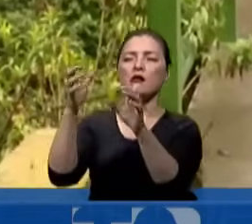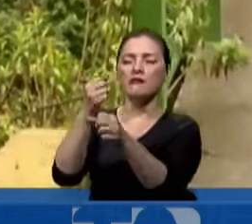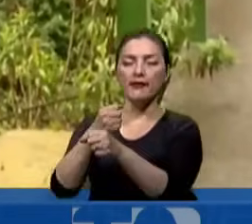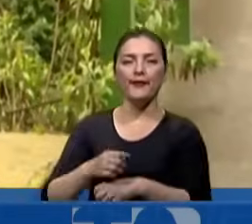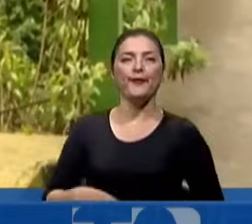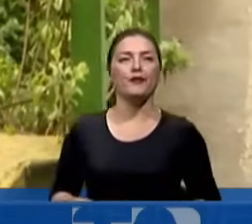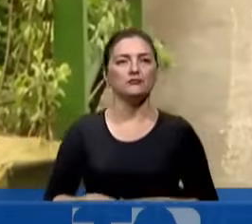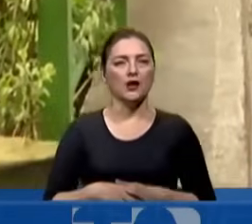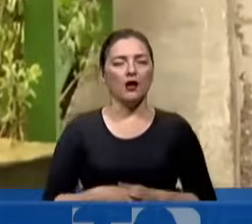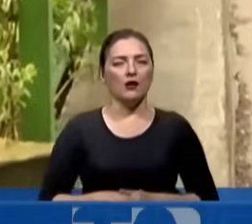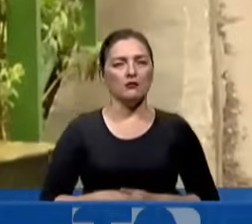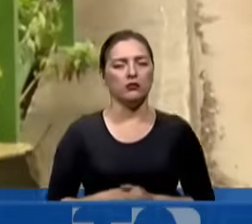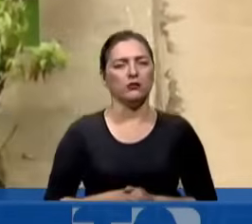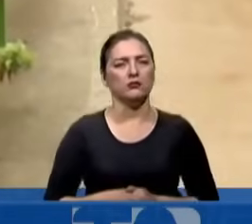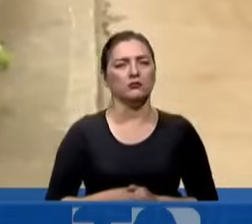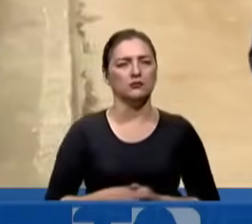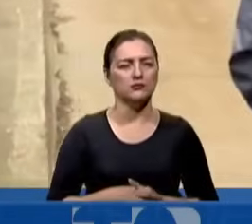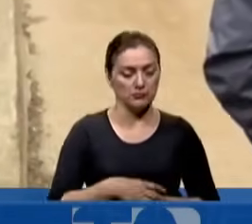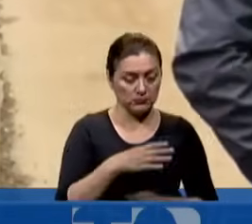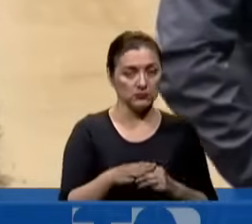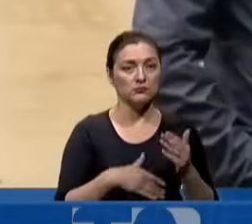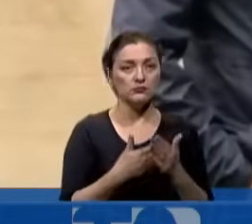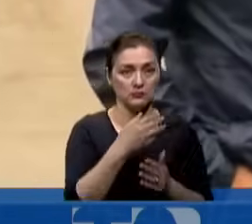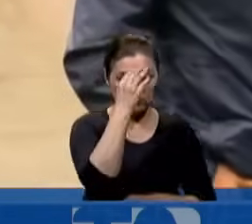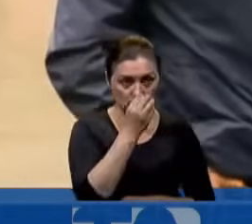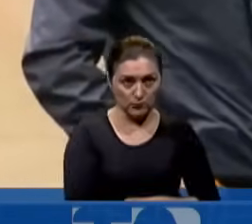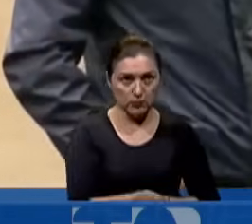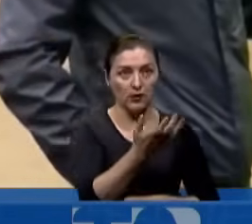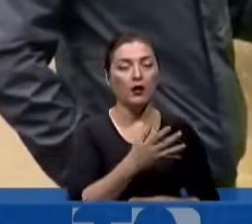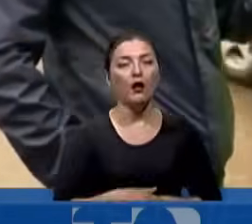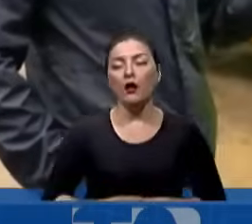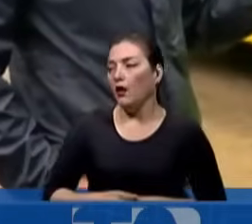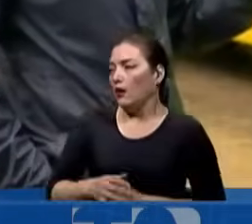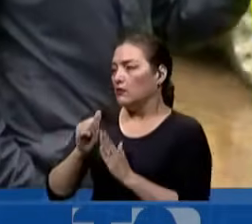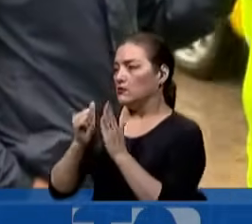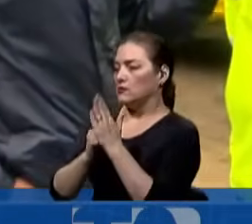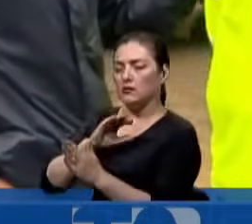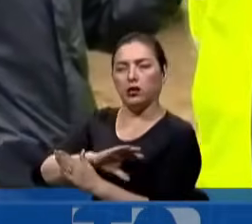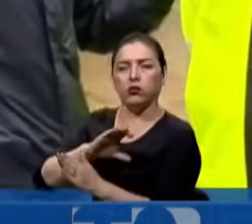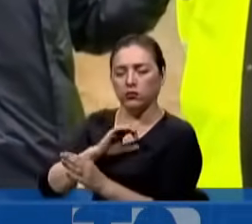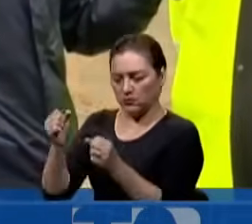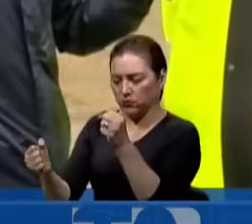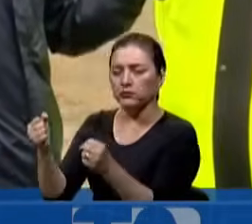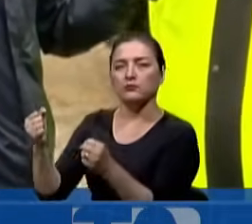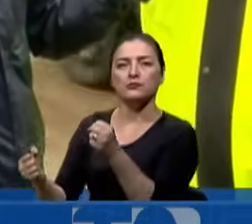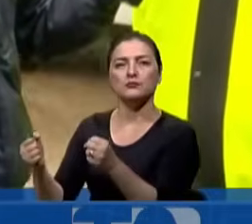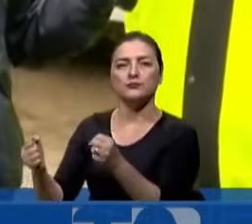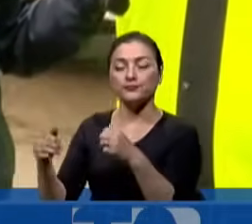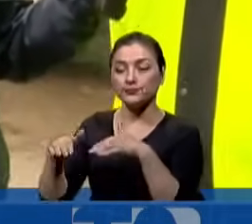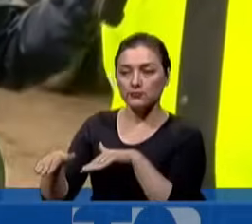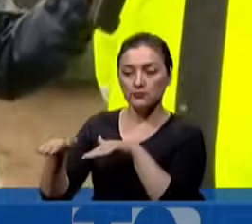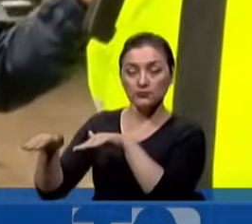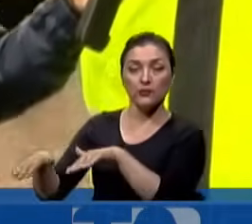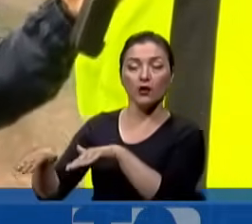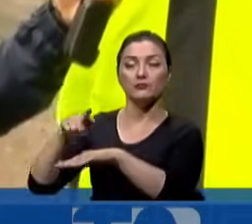han identificado en este sector. Claro, muy buenos días a toda la ciudadanía. Sí, la Agencia Metropolitana de Tránsito ha realizado un dispositivo el cual consiste que